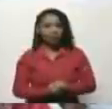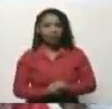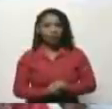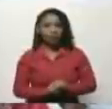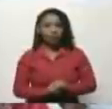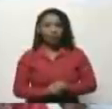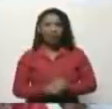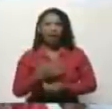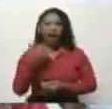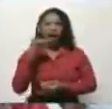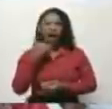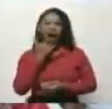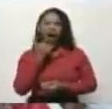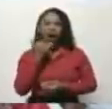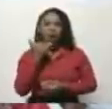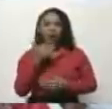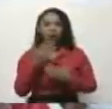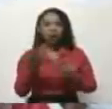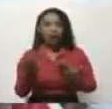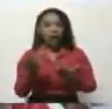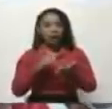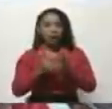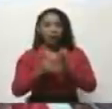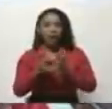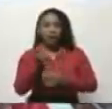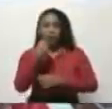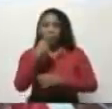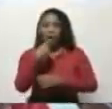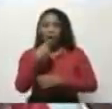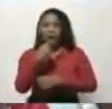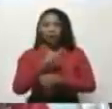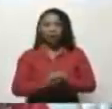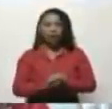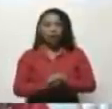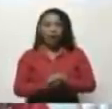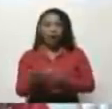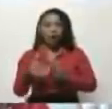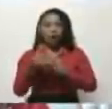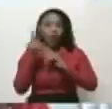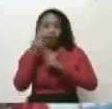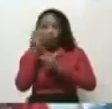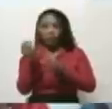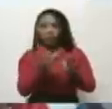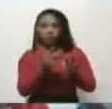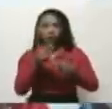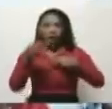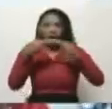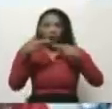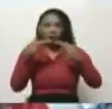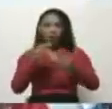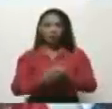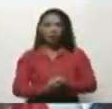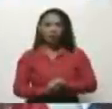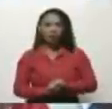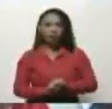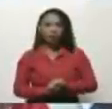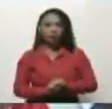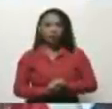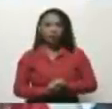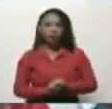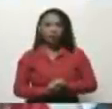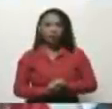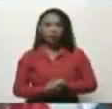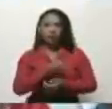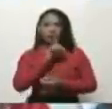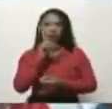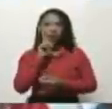hay algo que es un remedio infalible en contra de esas invitaciones a restaurantes. Se